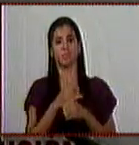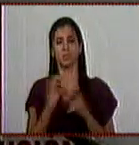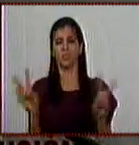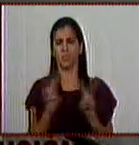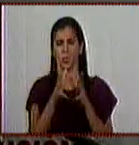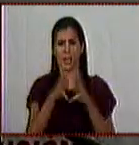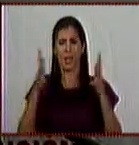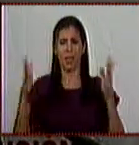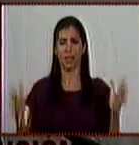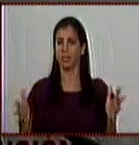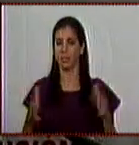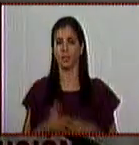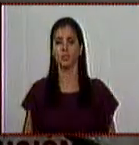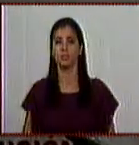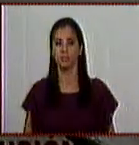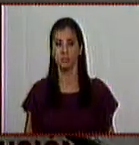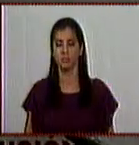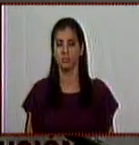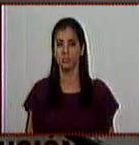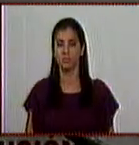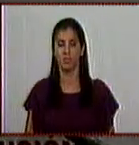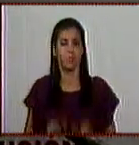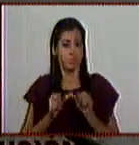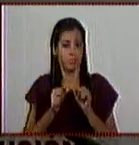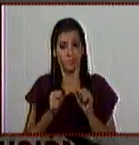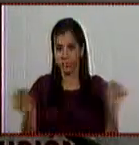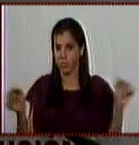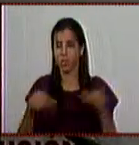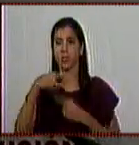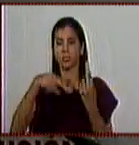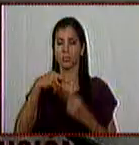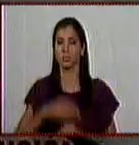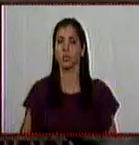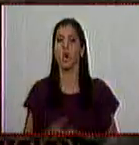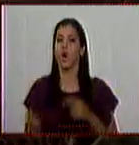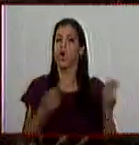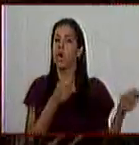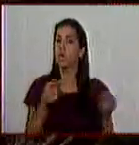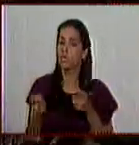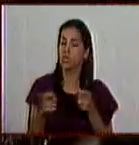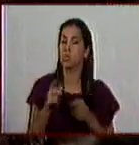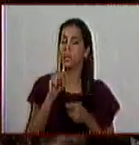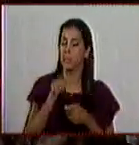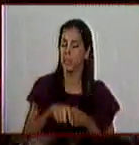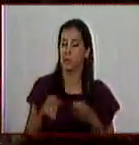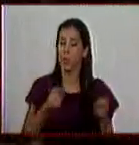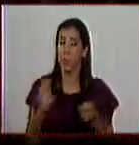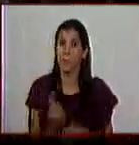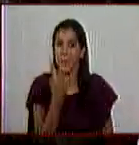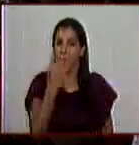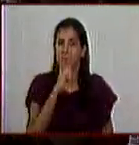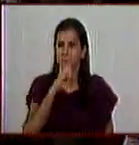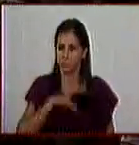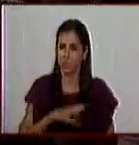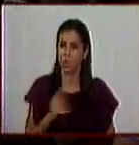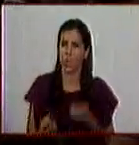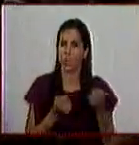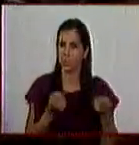Victoria con la estabilidad de la Revolución y con el control por primera vez en la